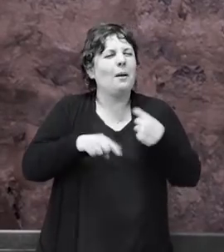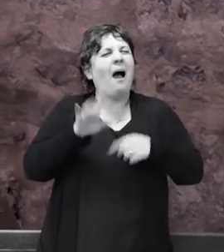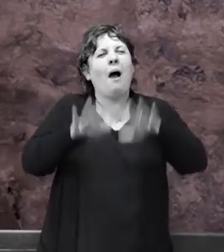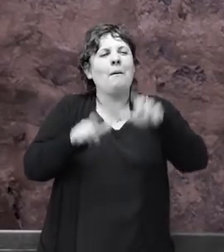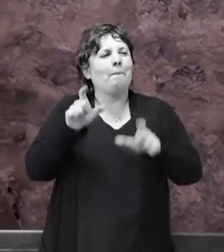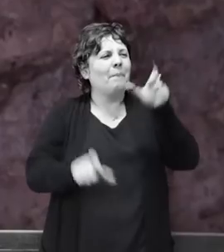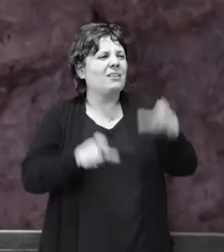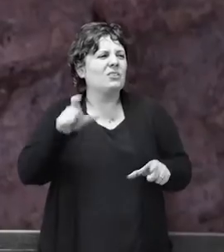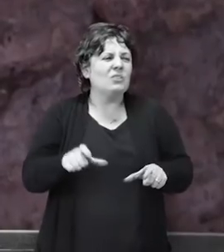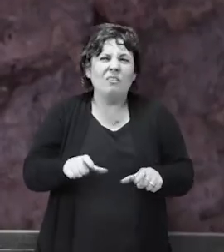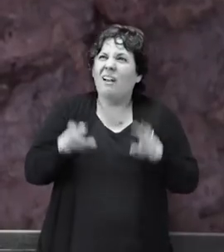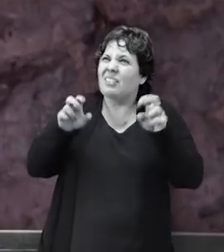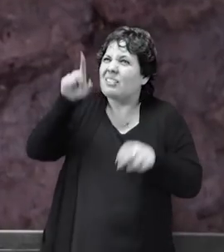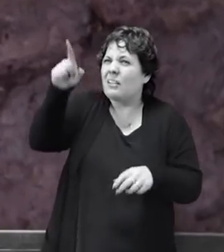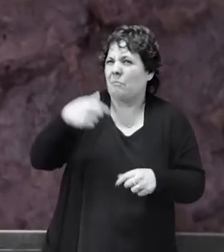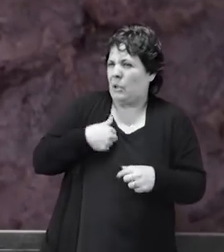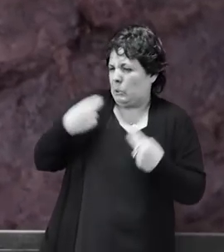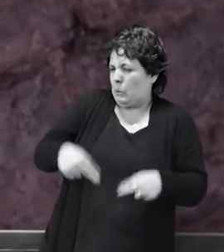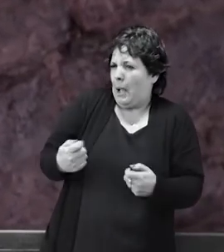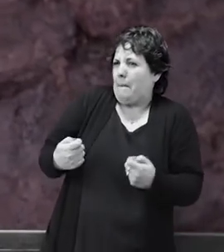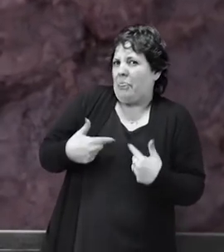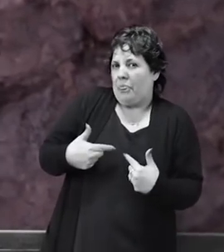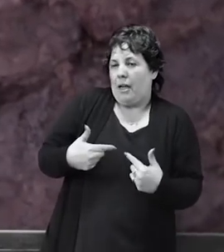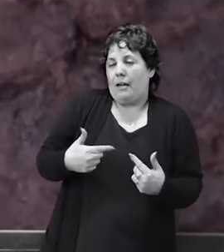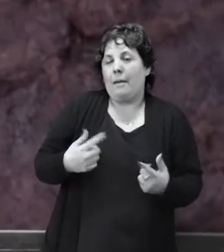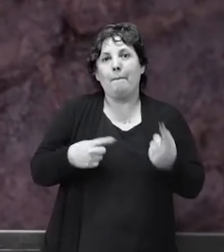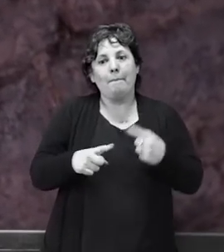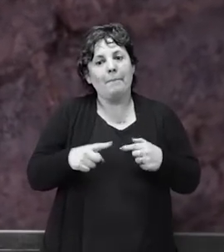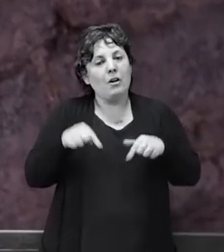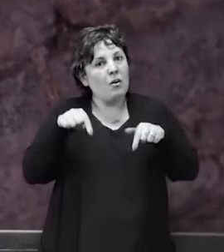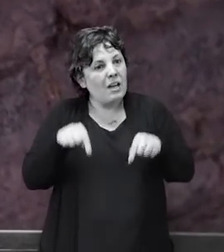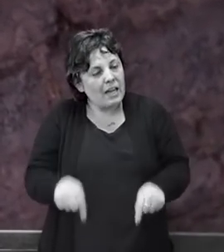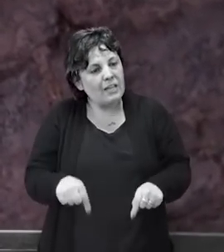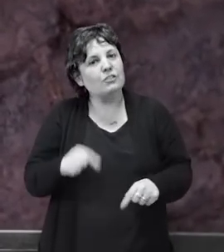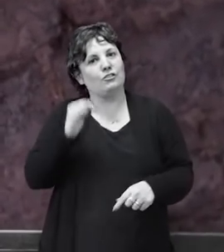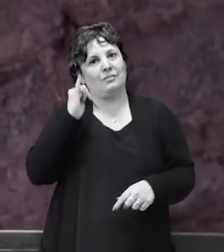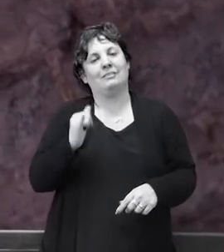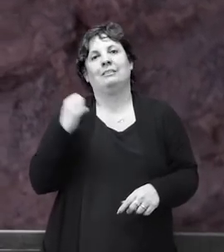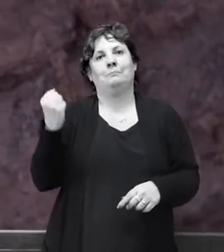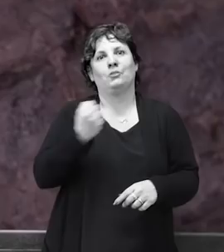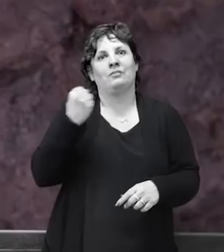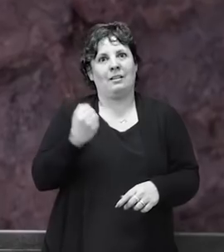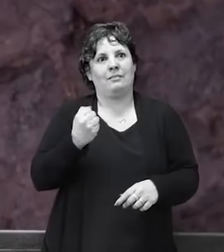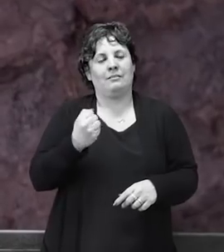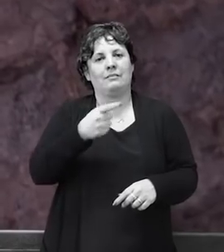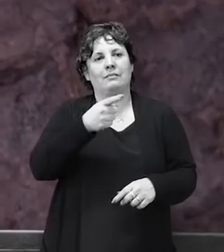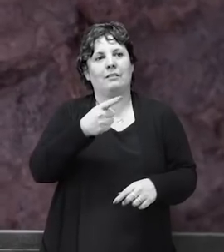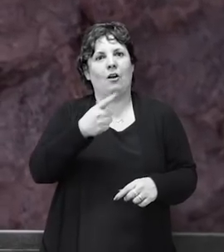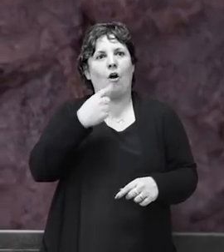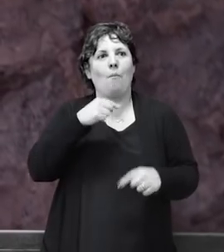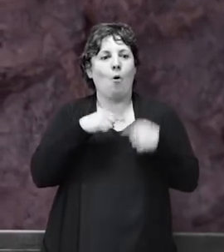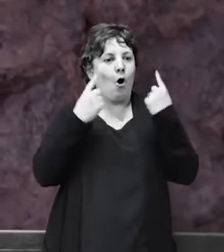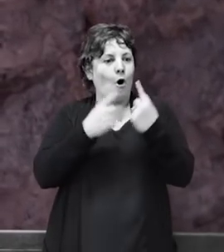sentir que esa es la política pública que nunca les llega, pero esto, y a mí me parece importante el aporte desde